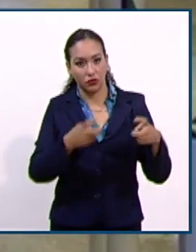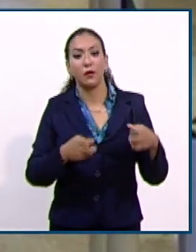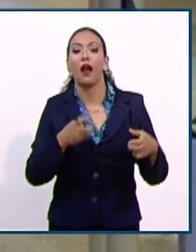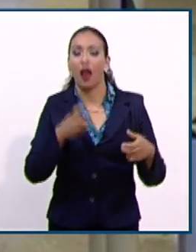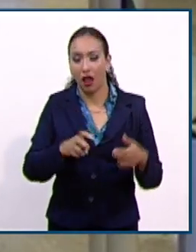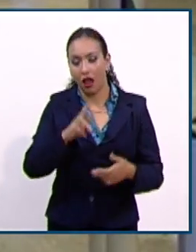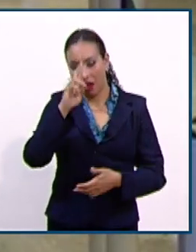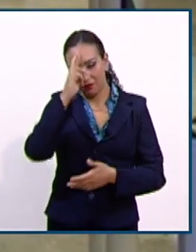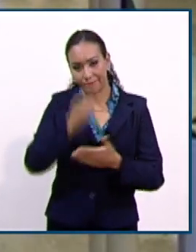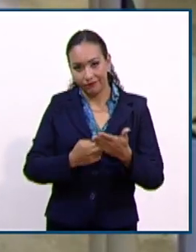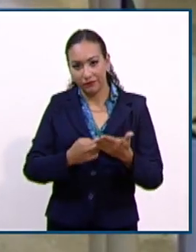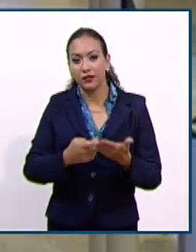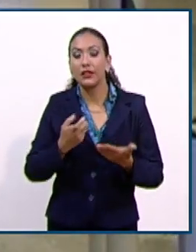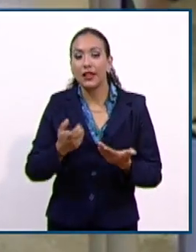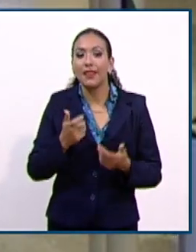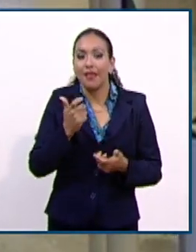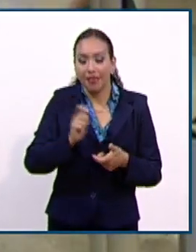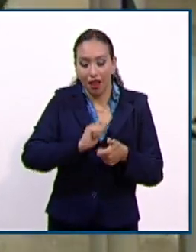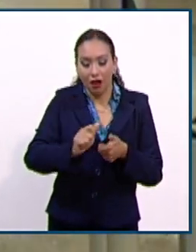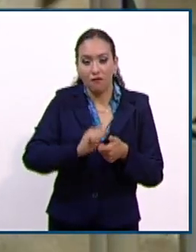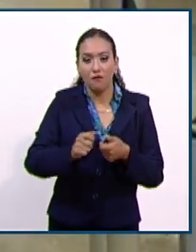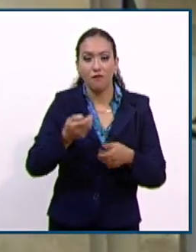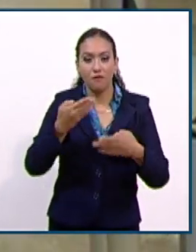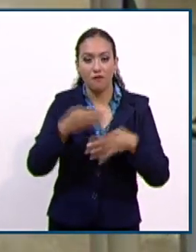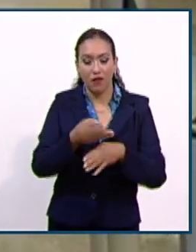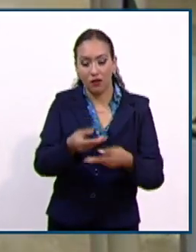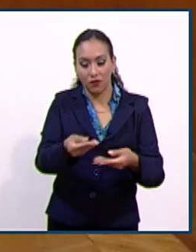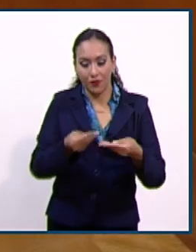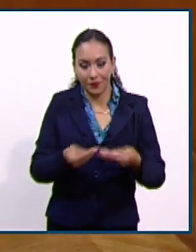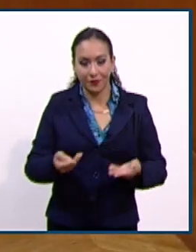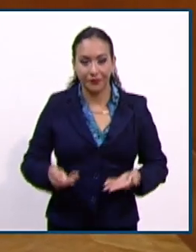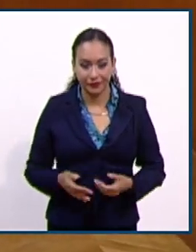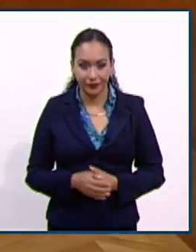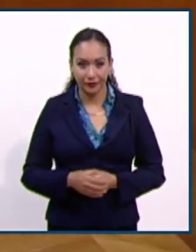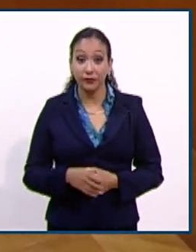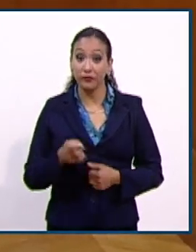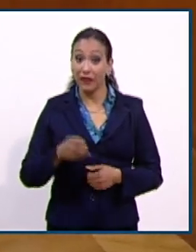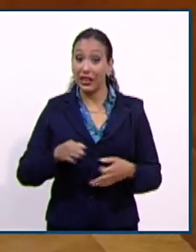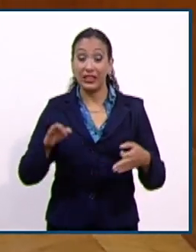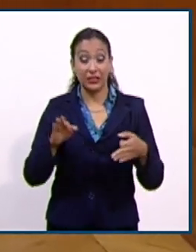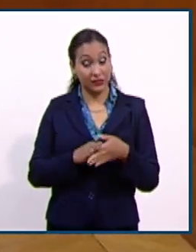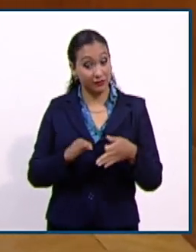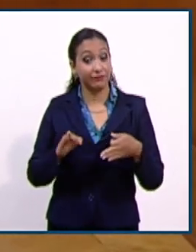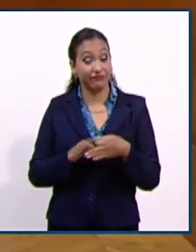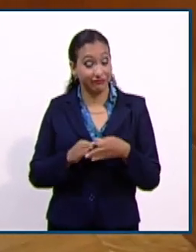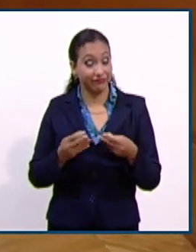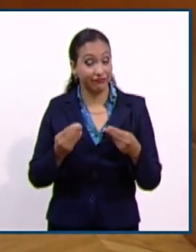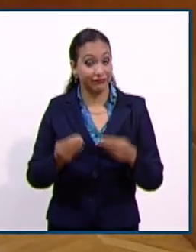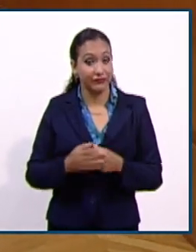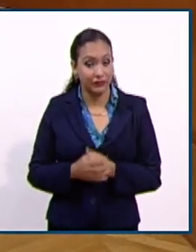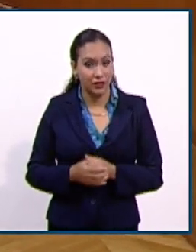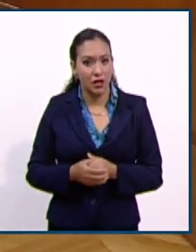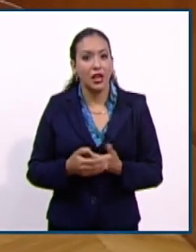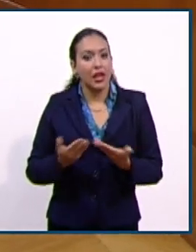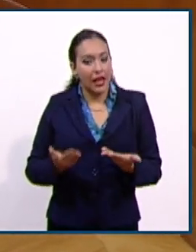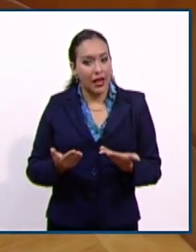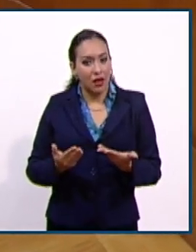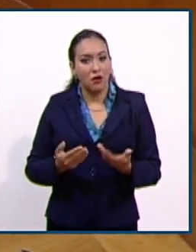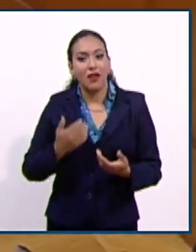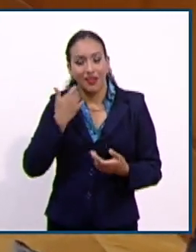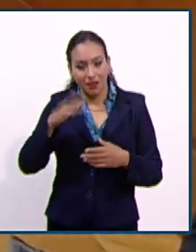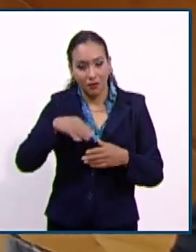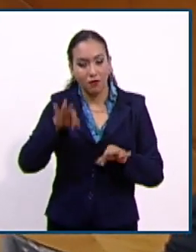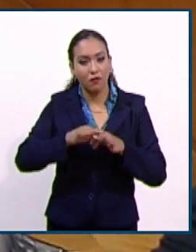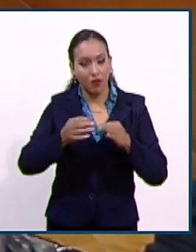monto del dinero en efectivo retirado, ya que se trata de una conducta frecuente que el legislador busca inhibir con penas más